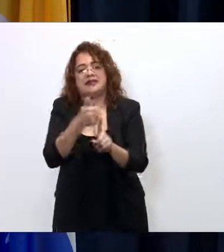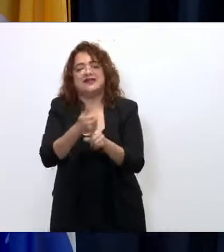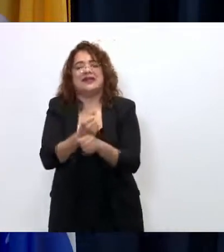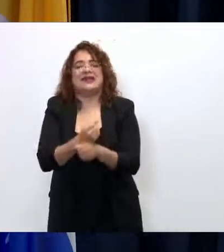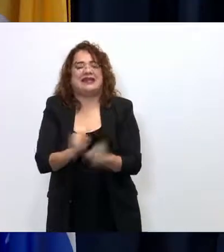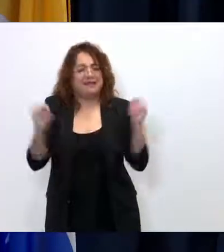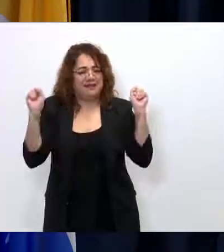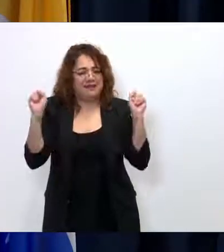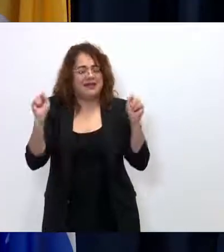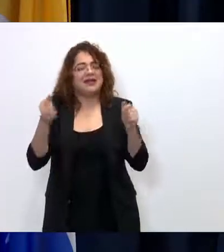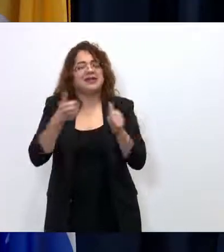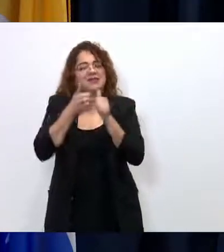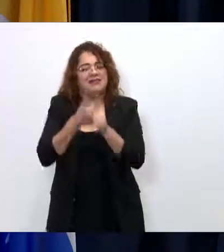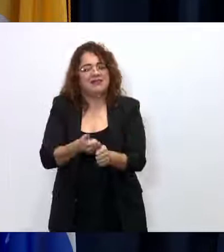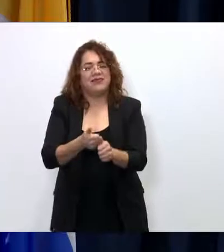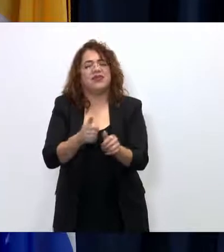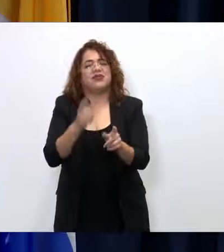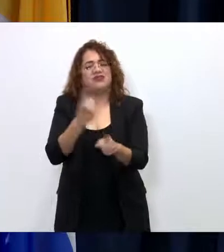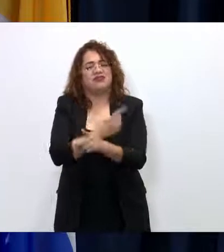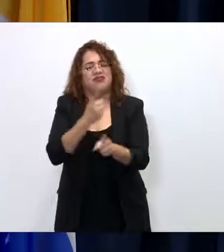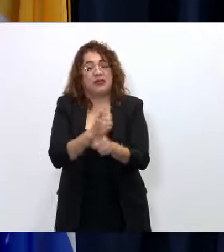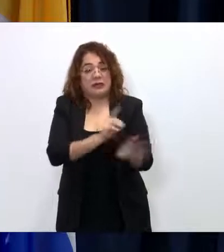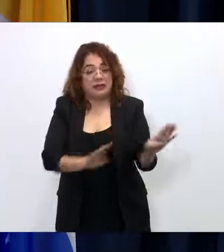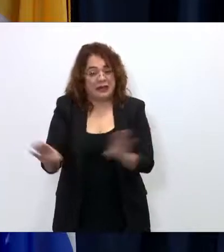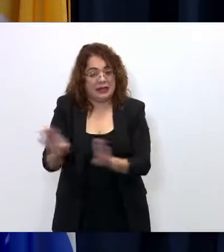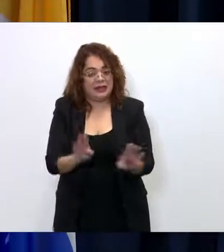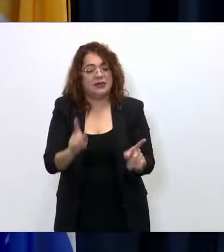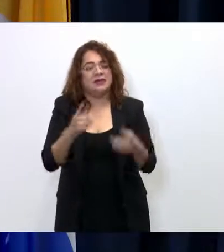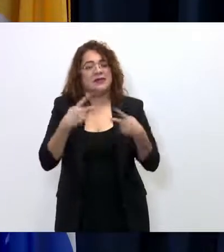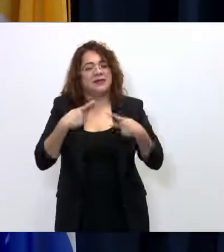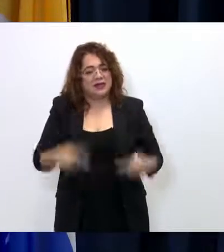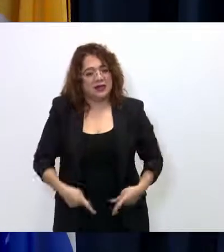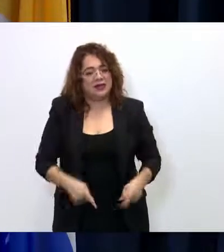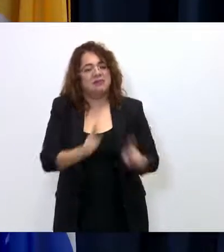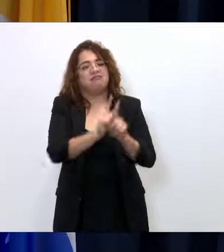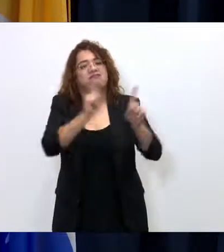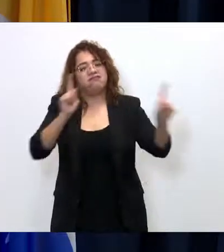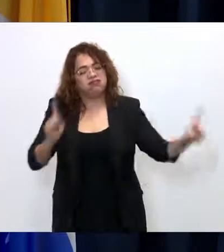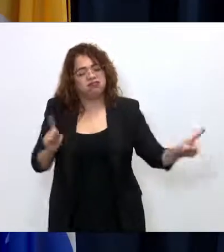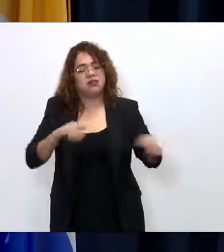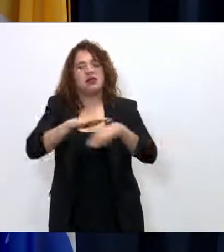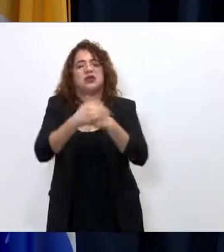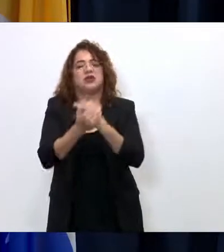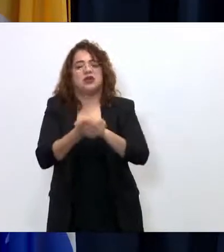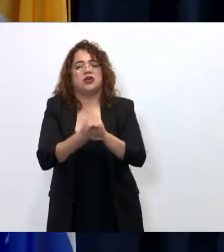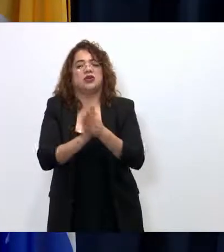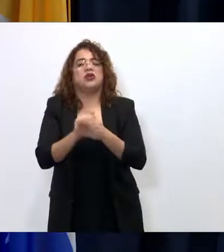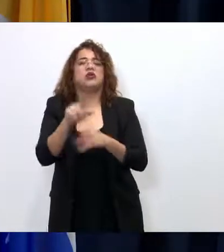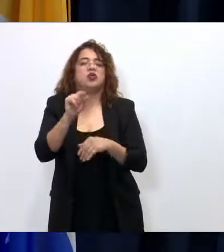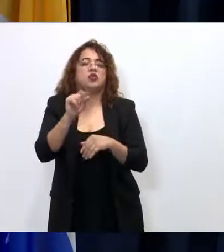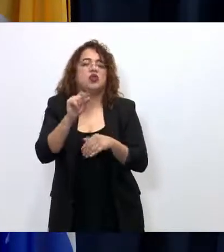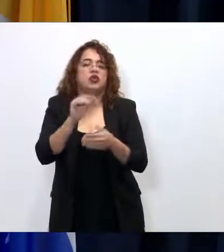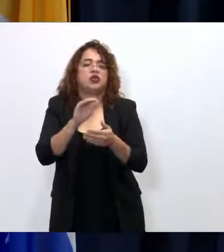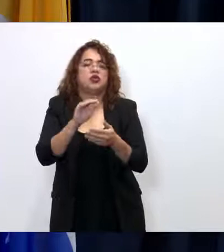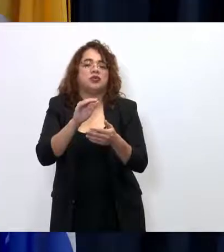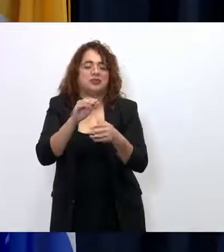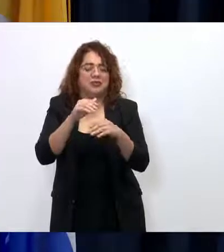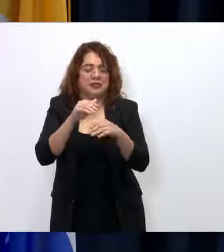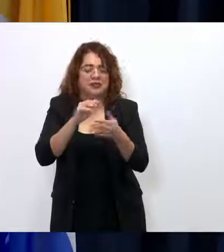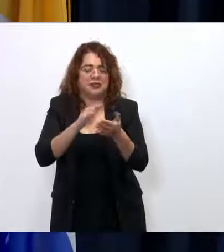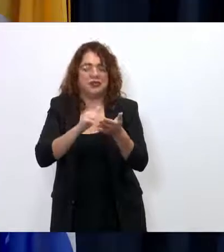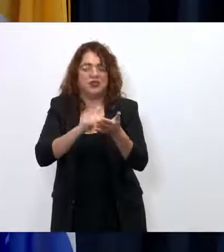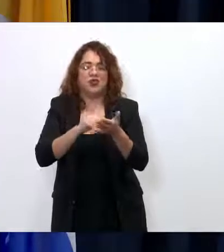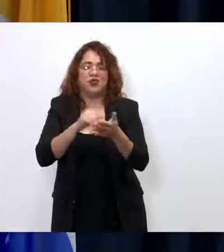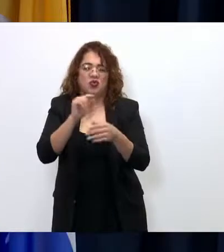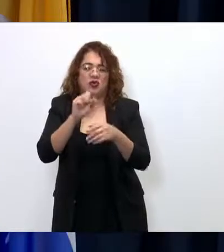continúen cubriéndose la cara cuando estén en público, practicando este distanciamiento físico y lavándose